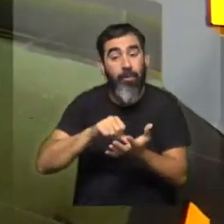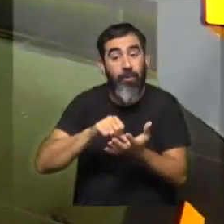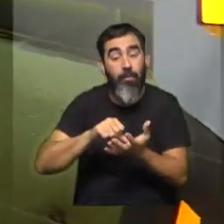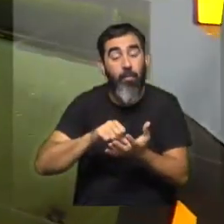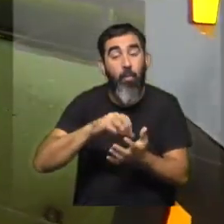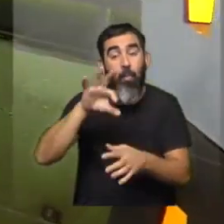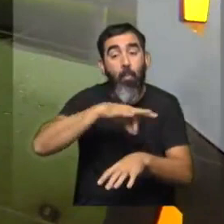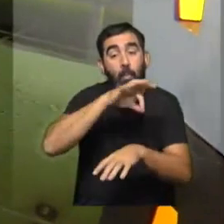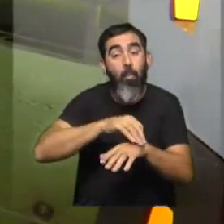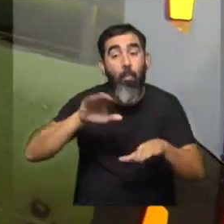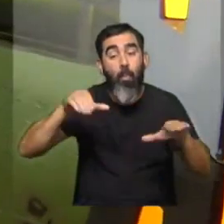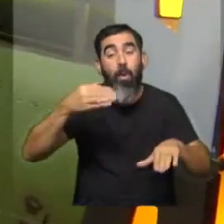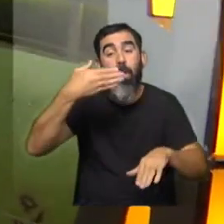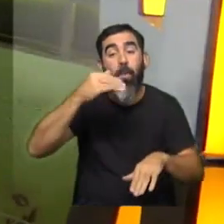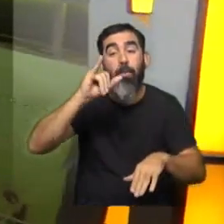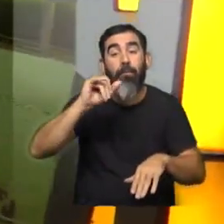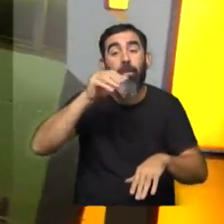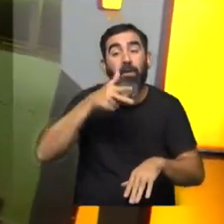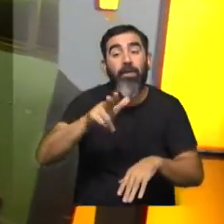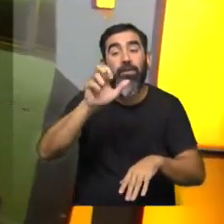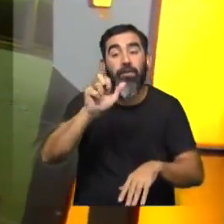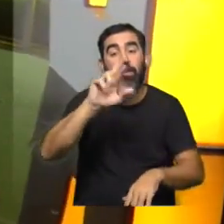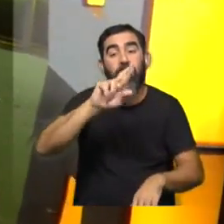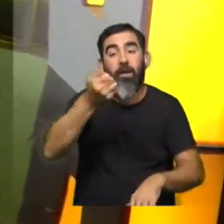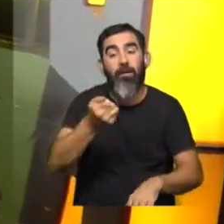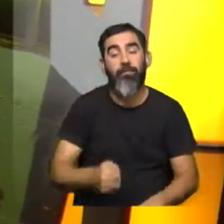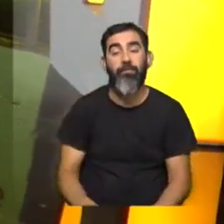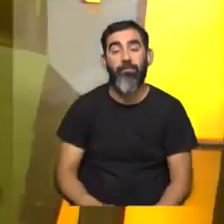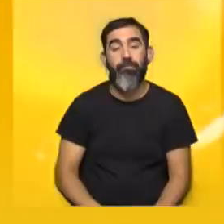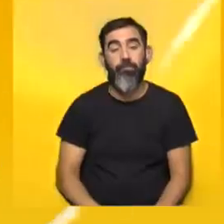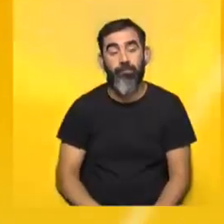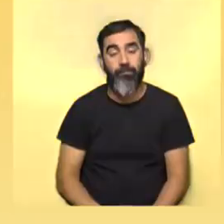¿no? La mosca de la bichera. De eso vamos a hablar en la segunda parte del informe.